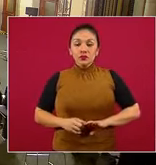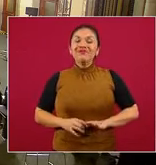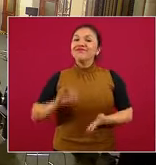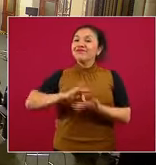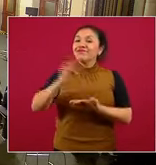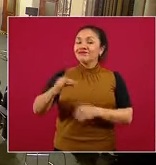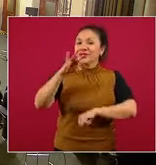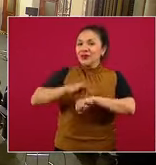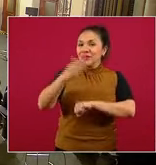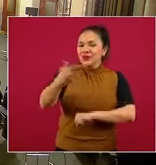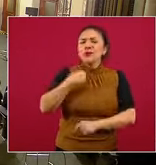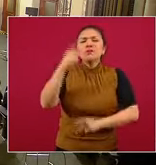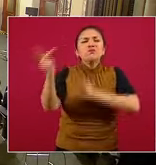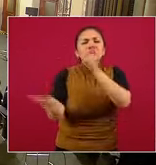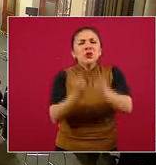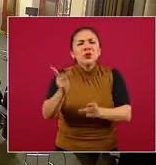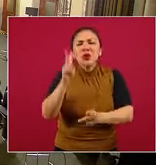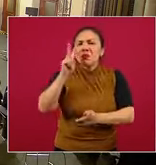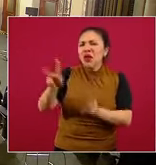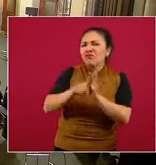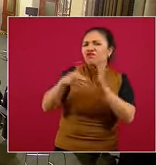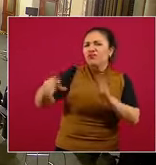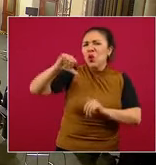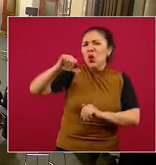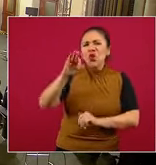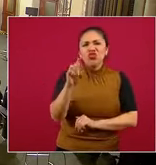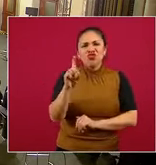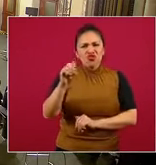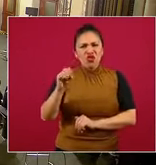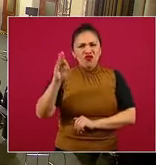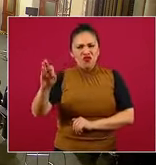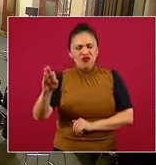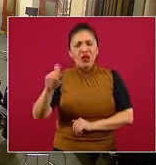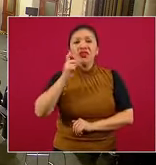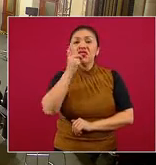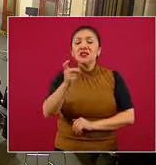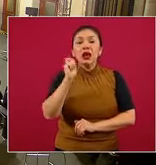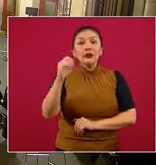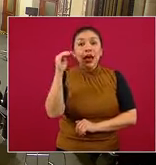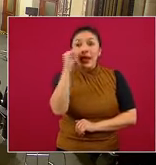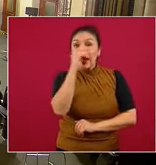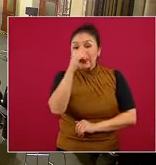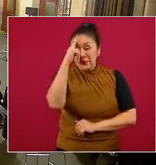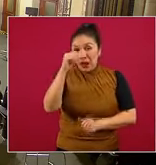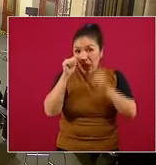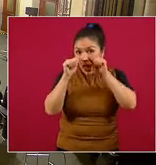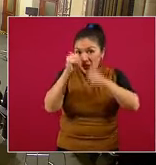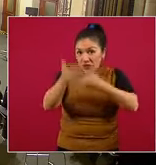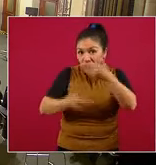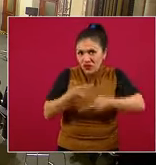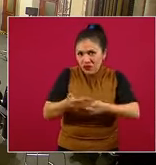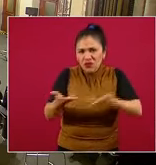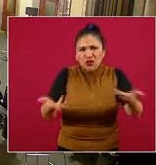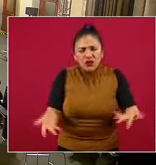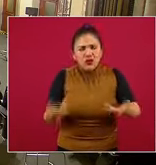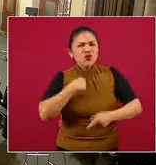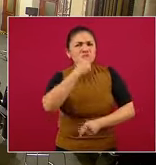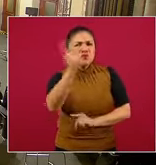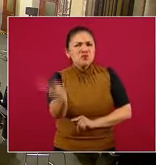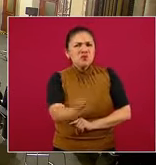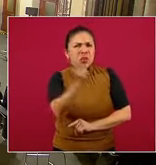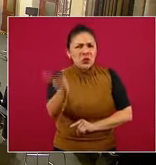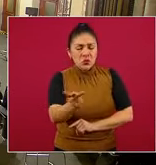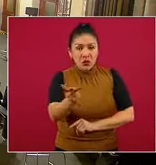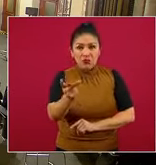Gracias, doctor. Preguntarle por lo publicado hoy en el Diario Oficial de la Federación sobre la gratuidad de los servicios. Preguntarle que